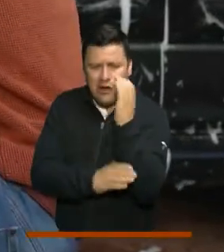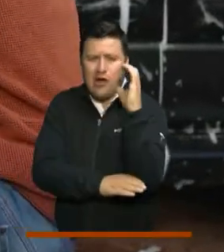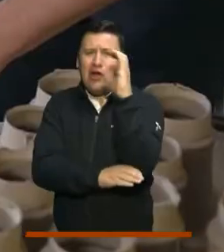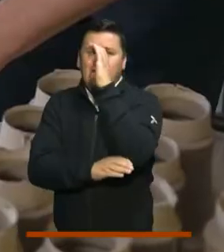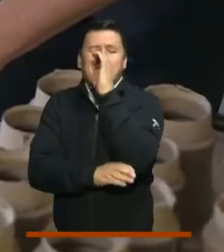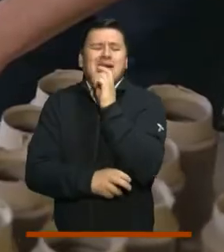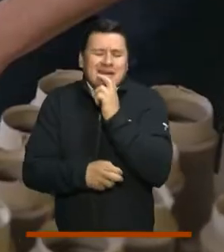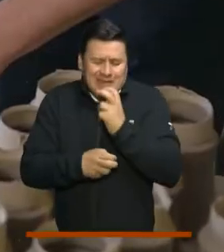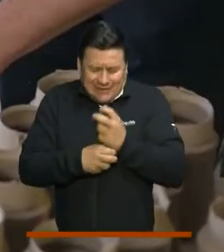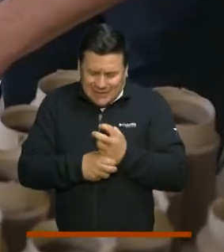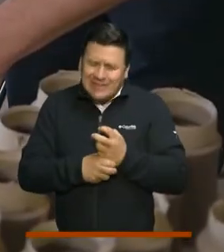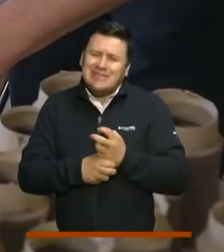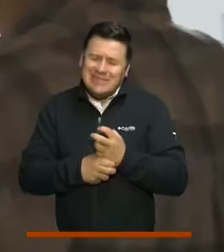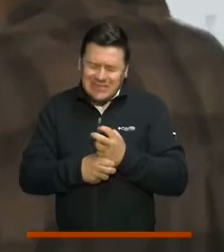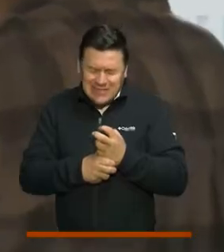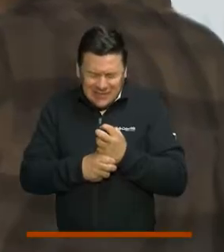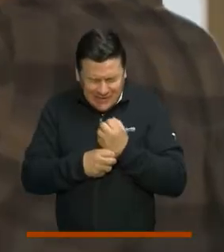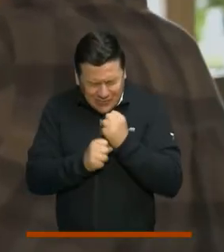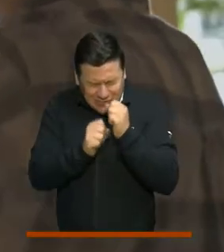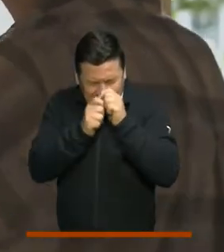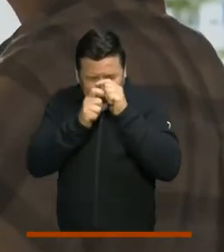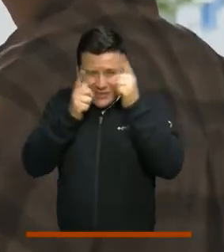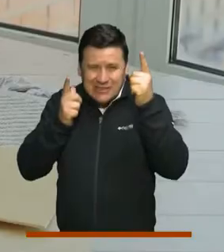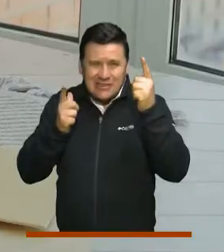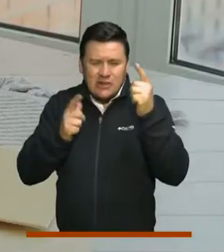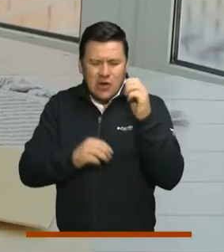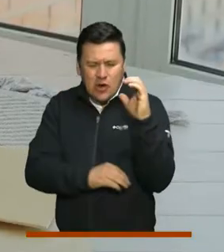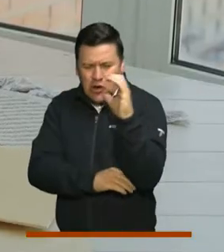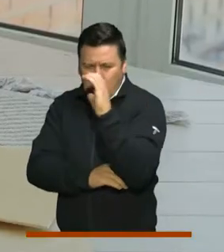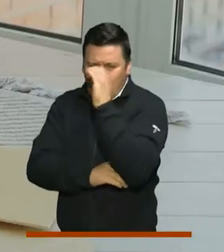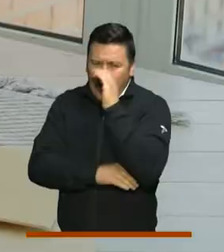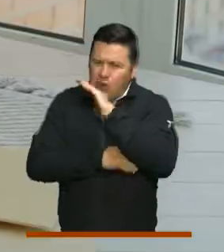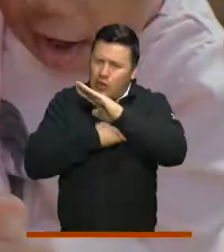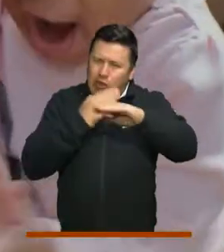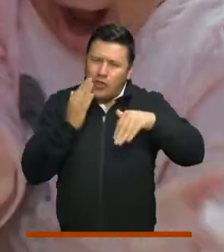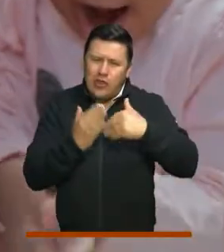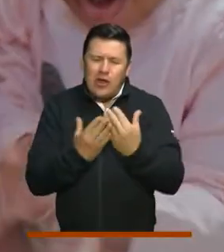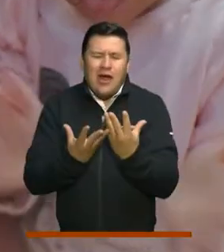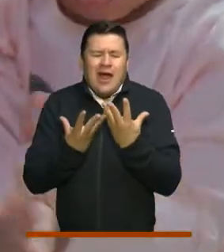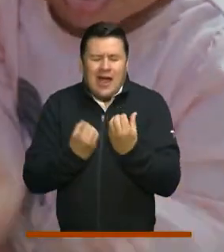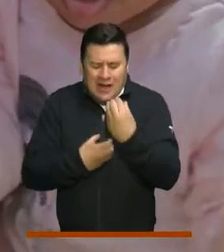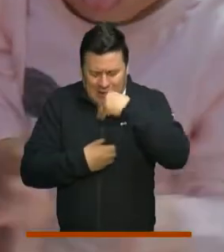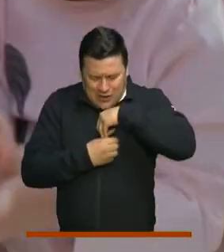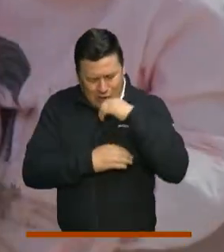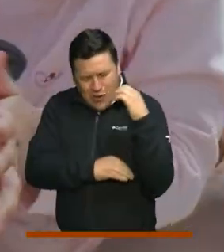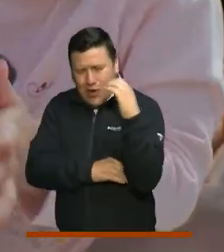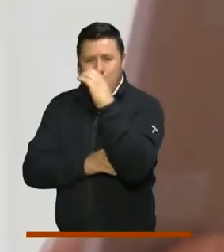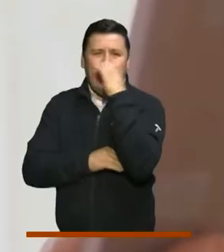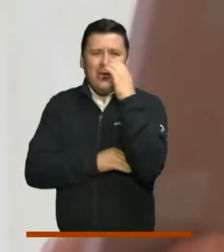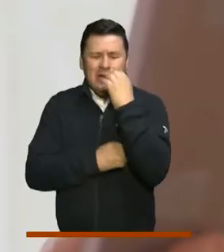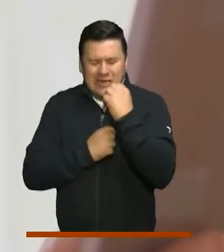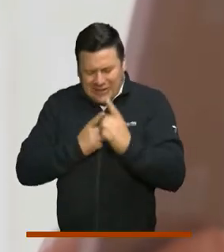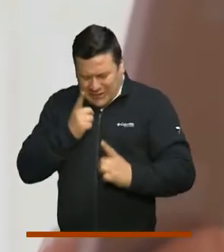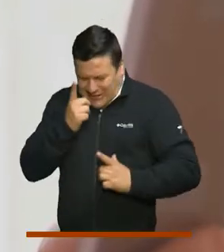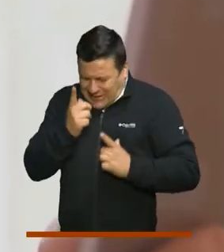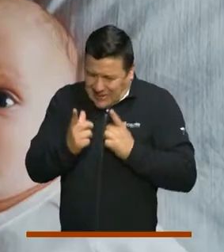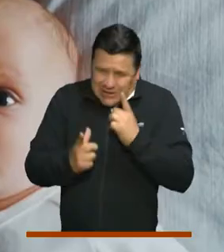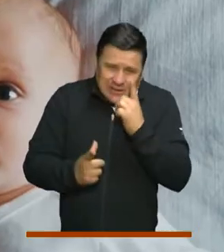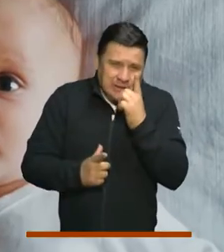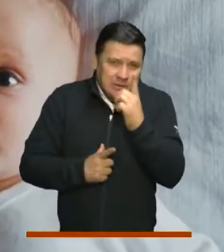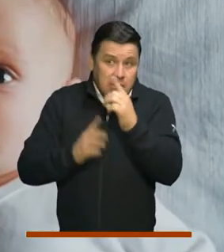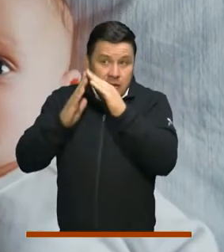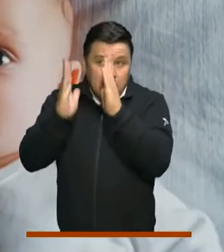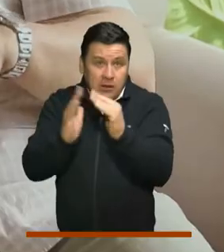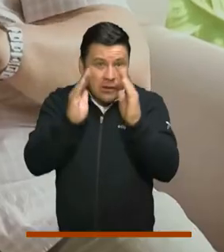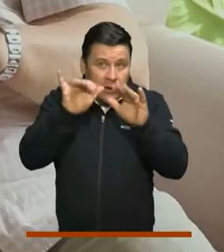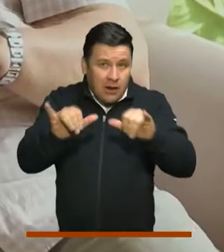Colombia que ante la adversidad se hace más grande. Una Colombia a la que todos queremos pertenecer. Esta lucha la daremos